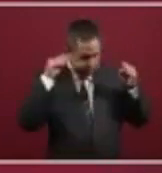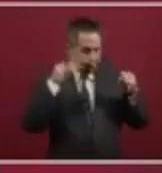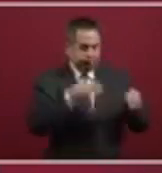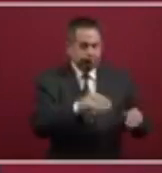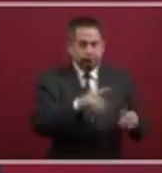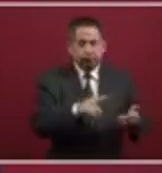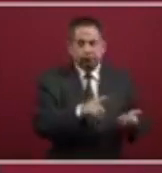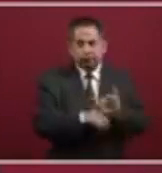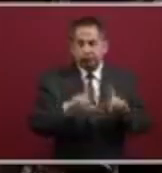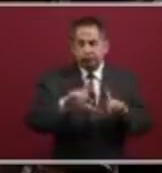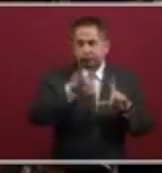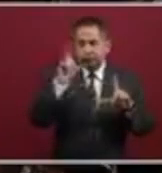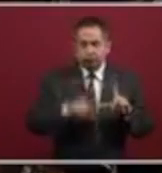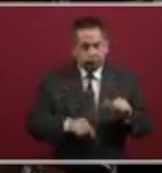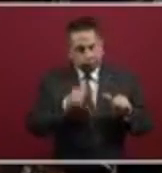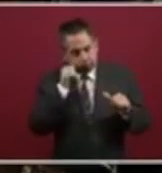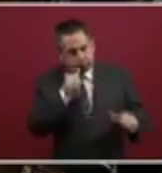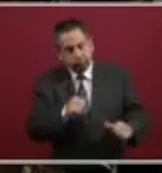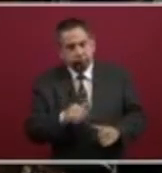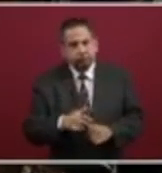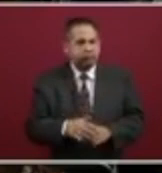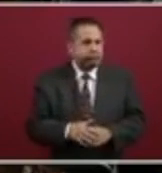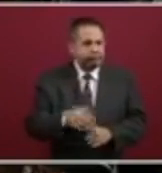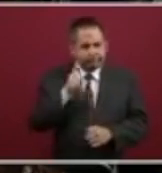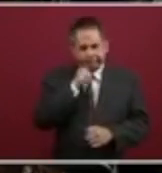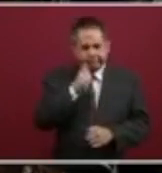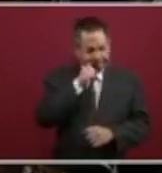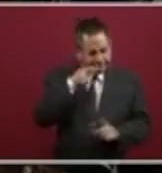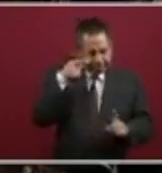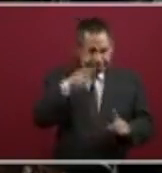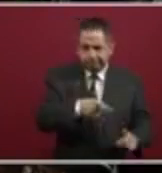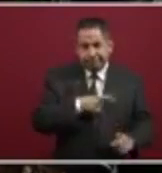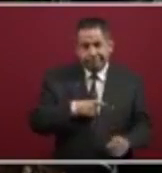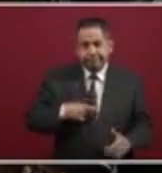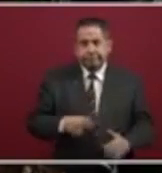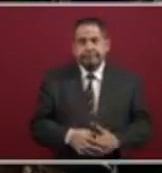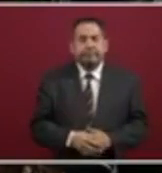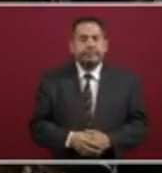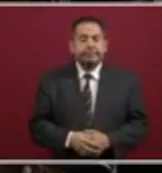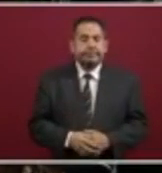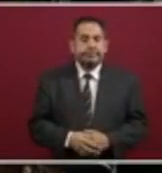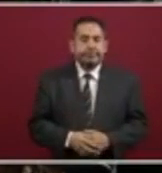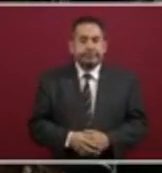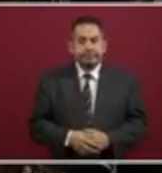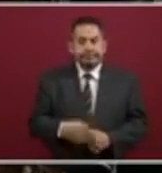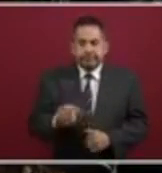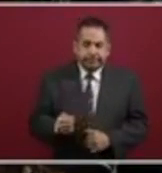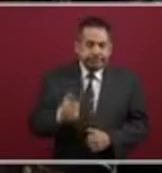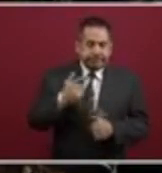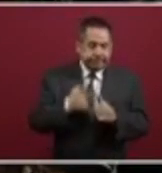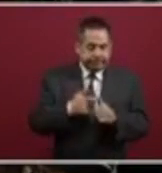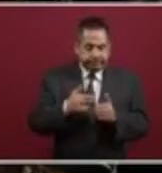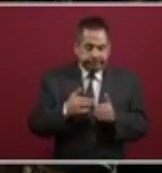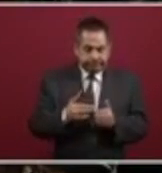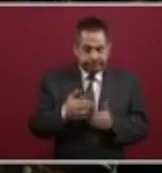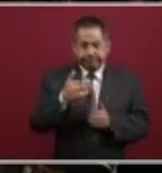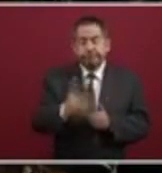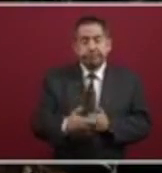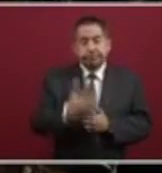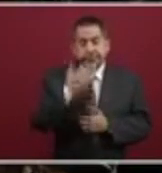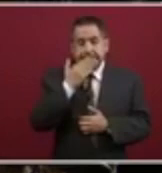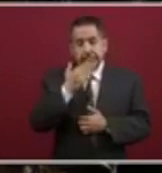educativo nacional, como siempre debió haber sido. Este es un primer gran paso para